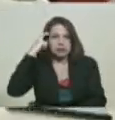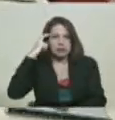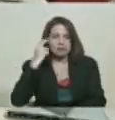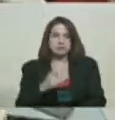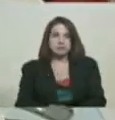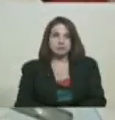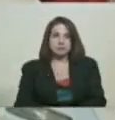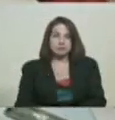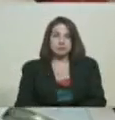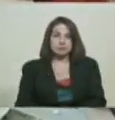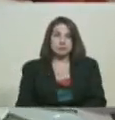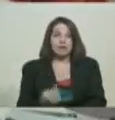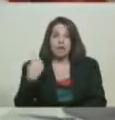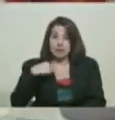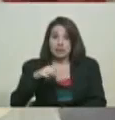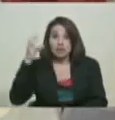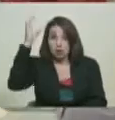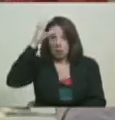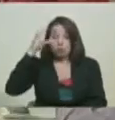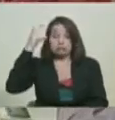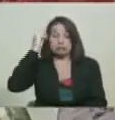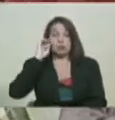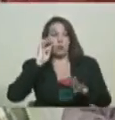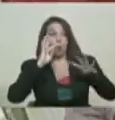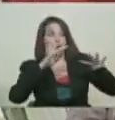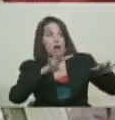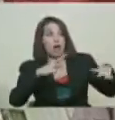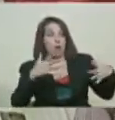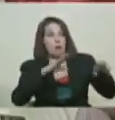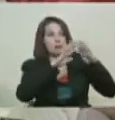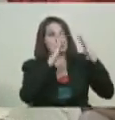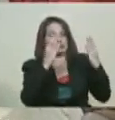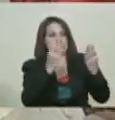y tuve conciencia que estábamos en las grandes ligas